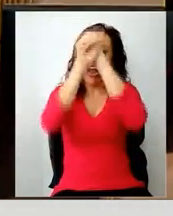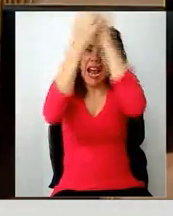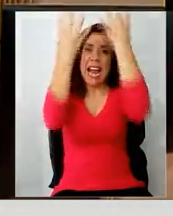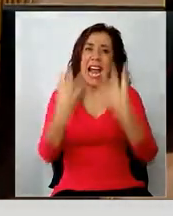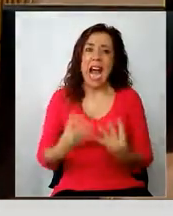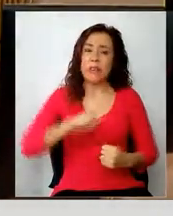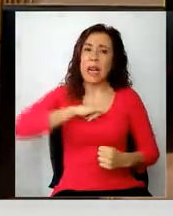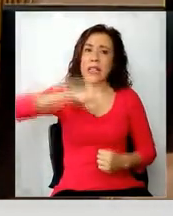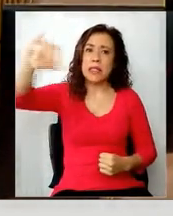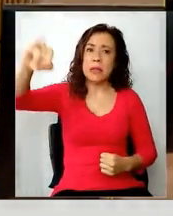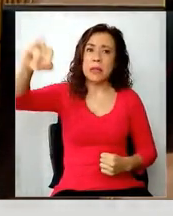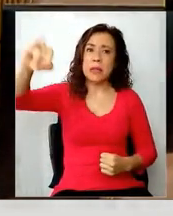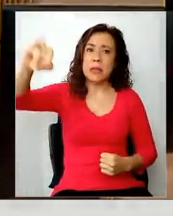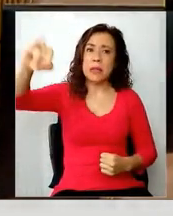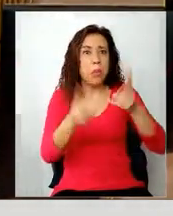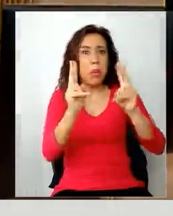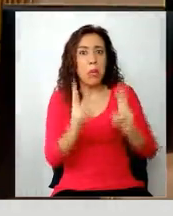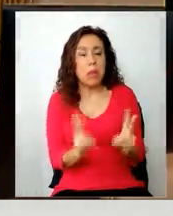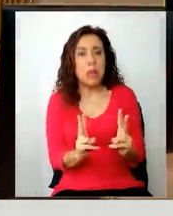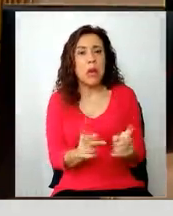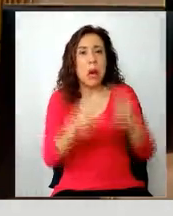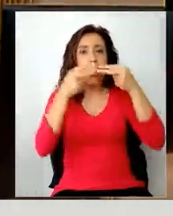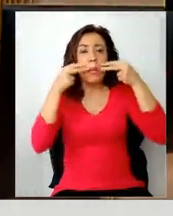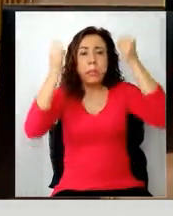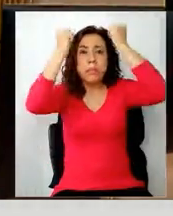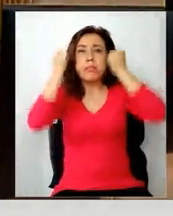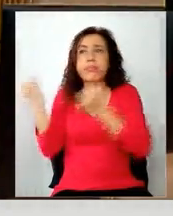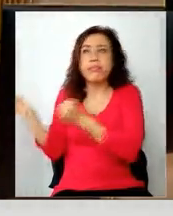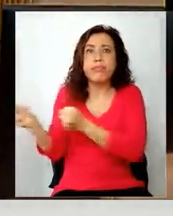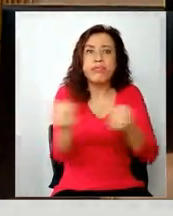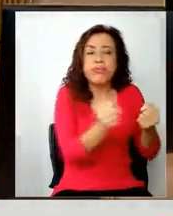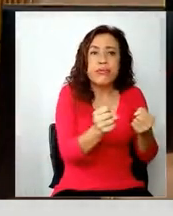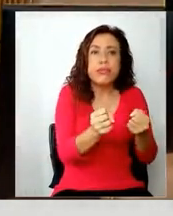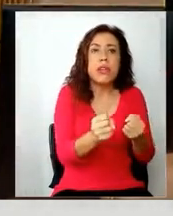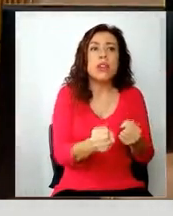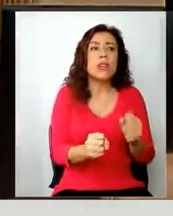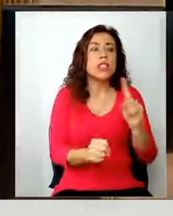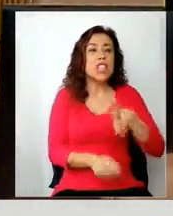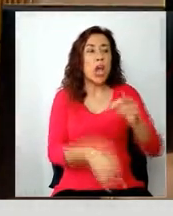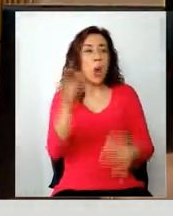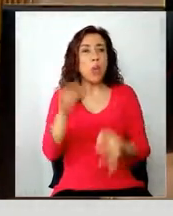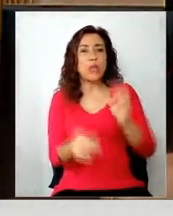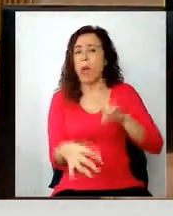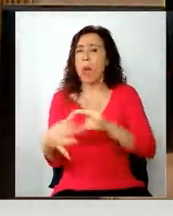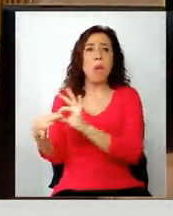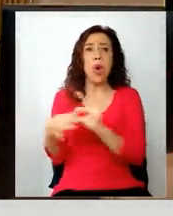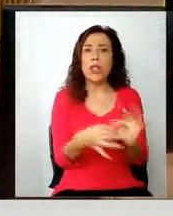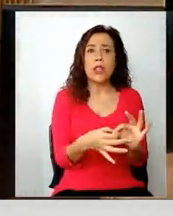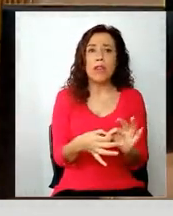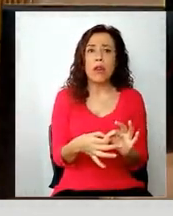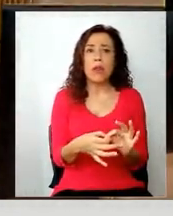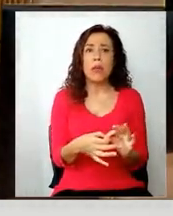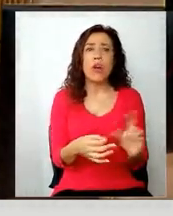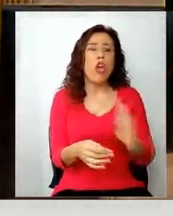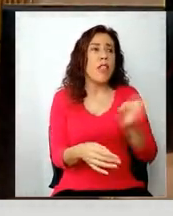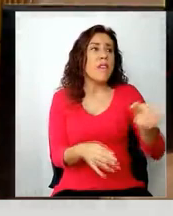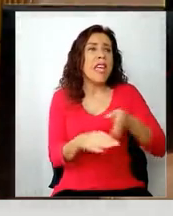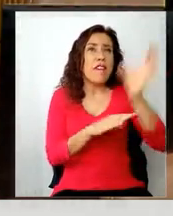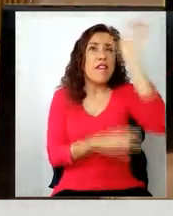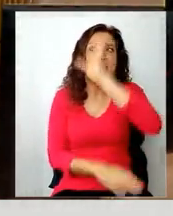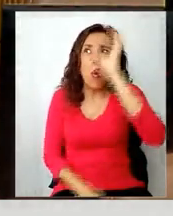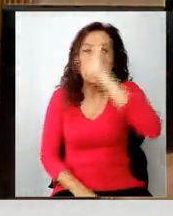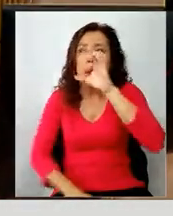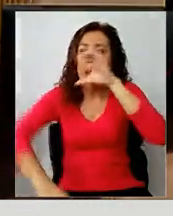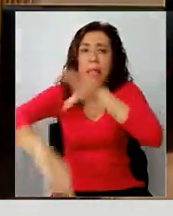permitiendo que estos terroristas queden impunes ya no hay justificación para no salir a buscarlos porque aquí hay un tema